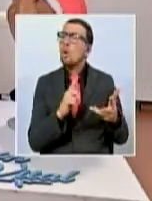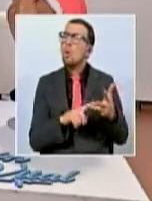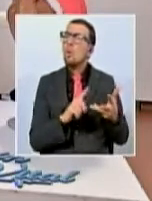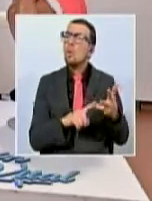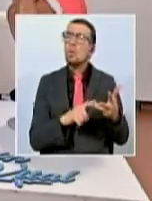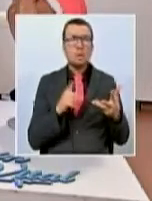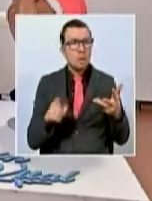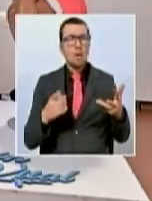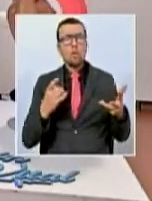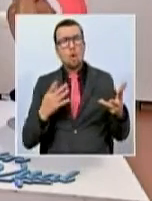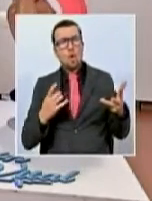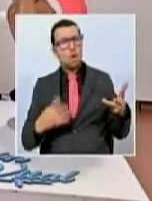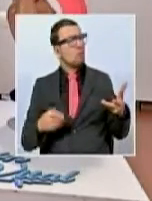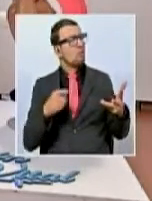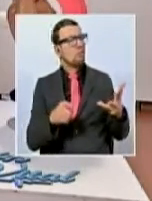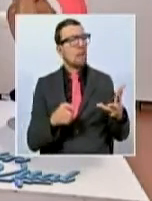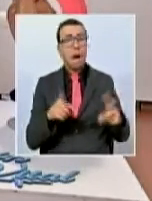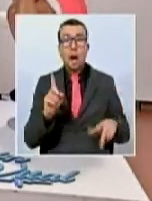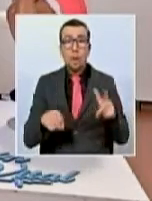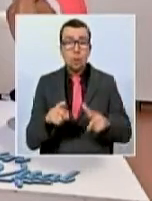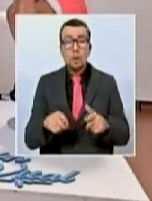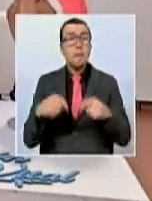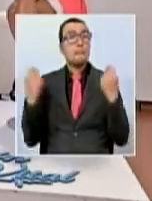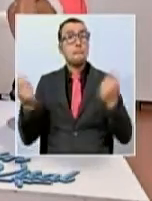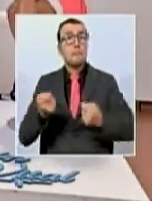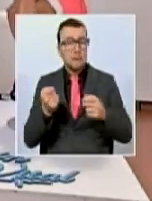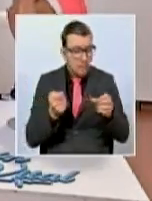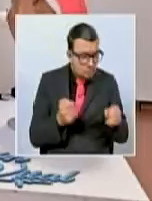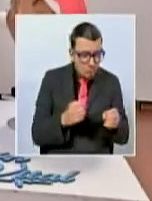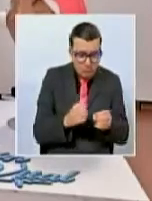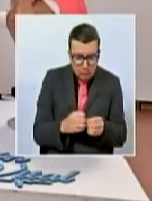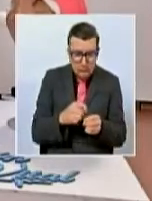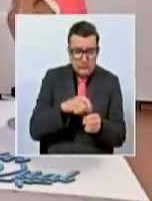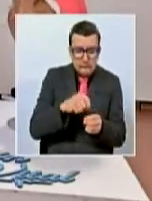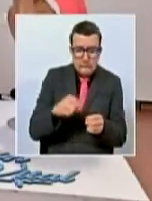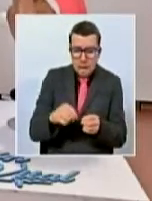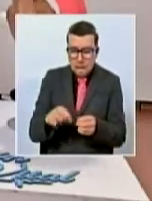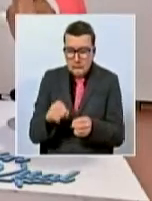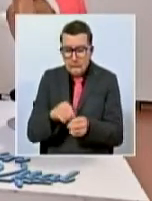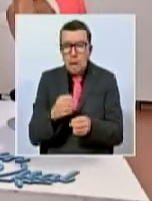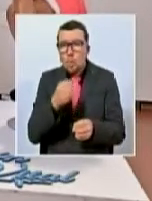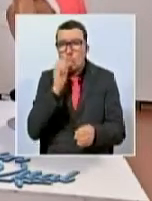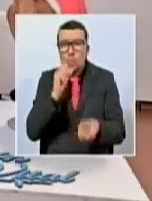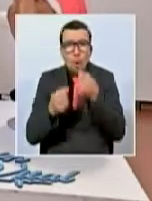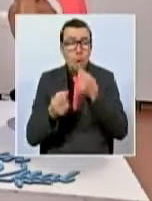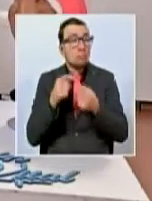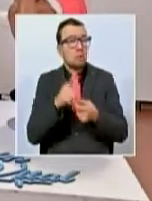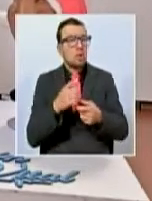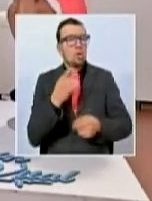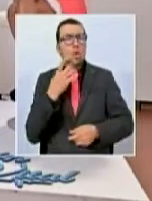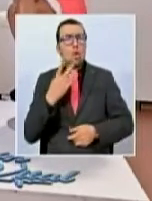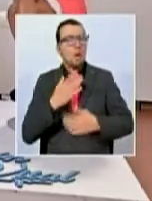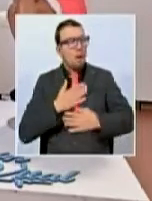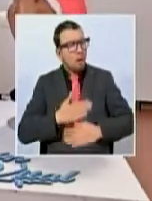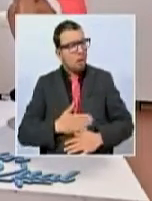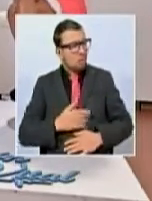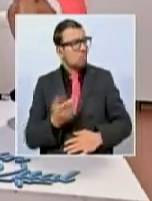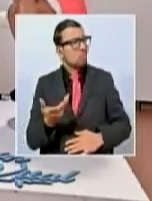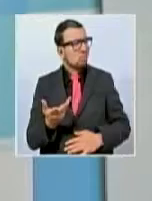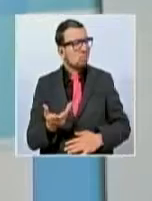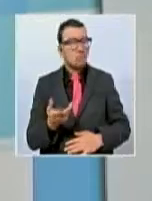ver con el dolor. Hablemos de los frasquitos del dolor. Los frasquitos del dolor, así es. Además que publicitariamente es en donde empiezan a